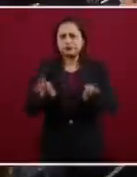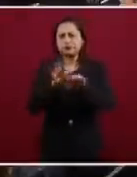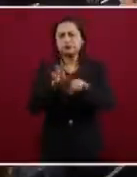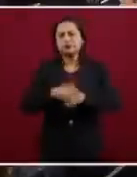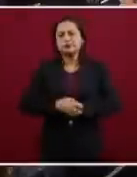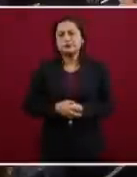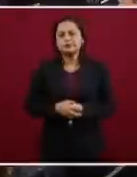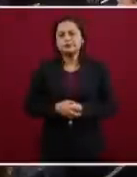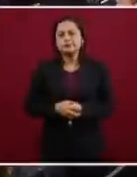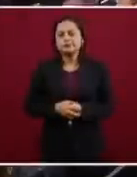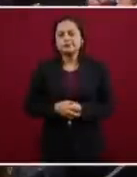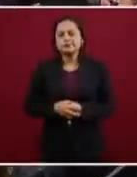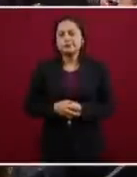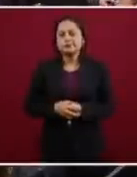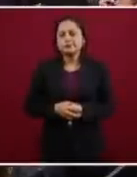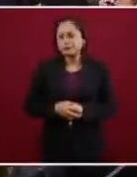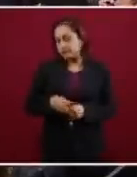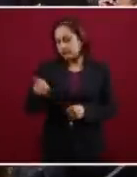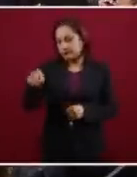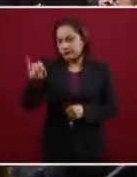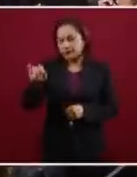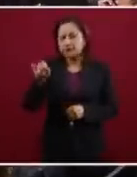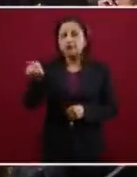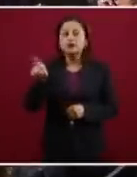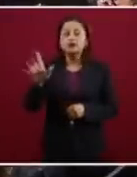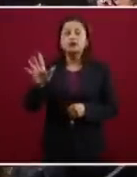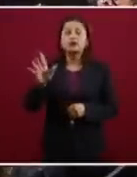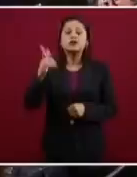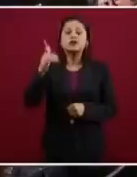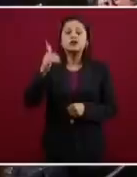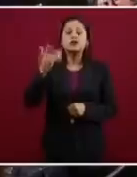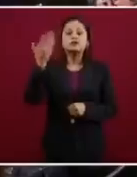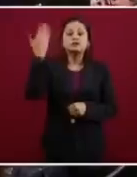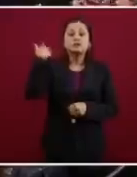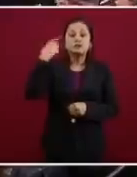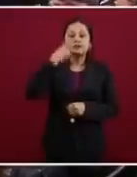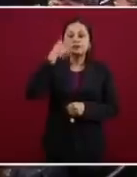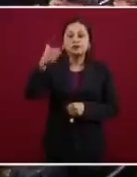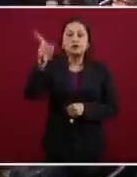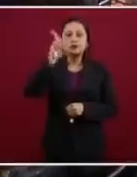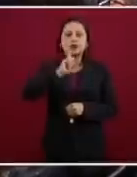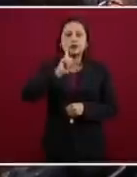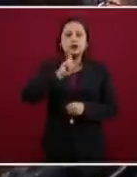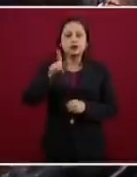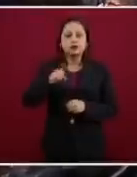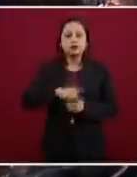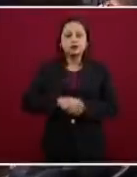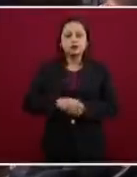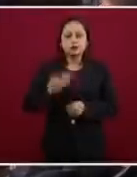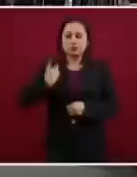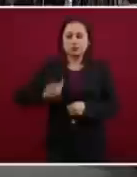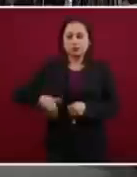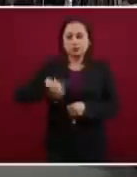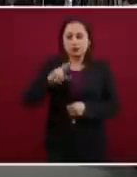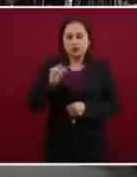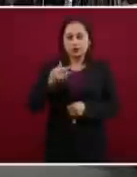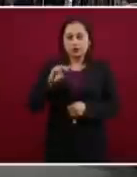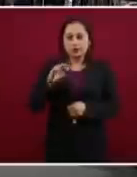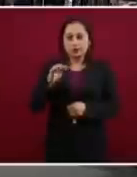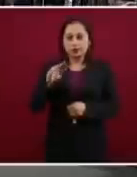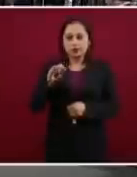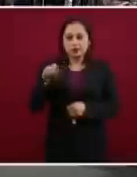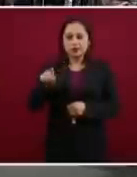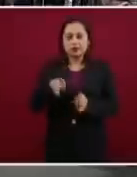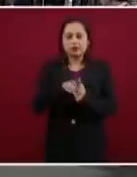si ya habíamos dicho que mujeres y gracias presidente reina y de ramírez reportera independiente